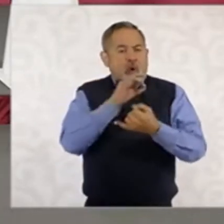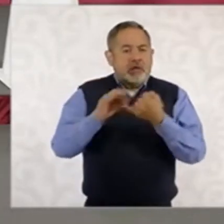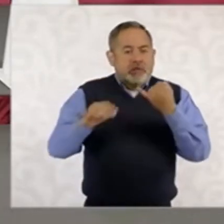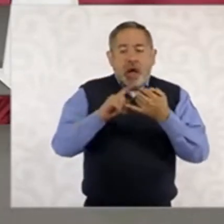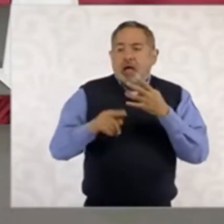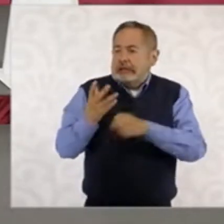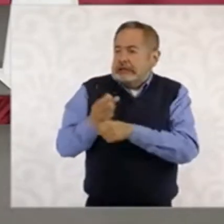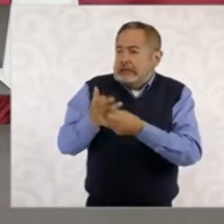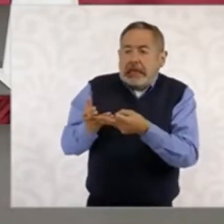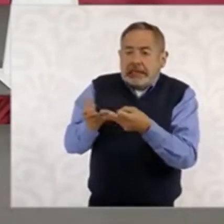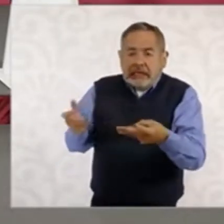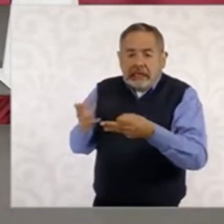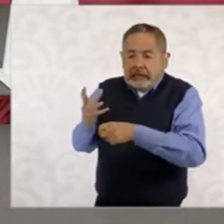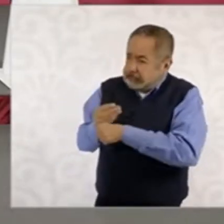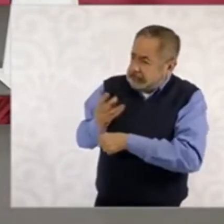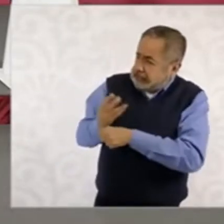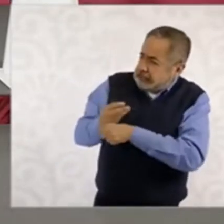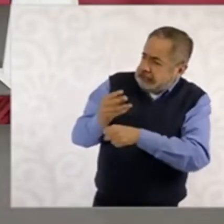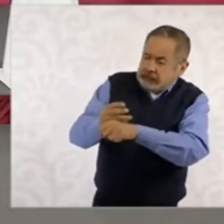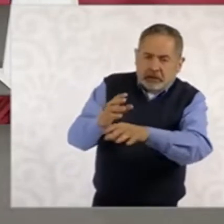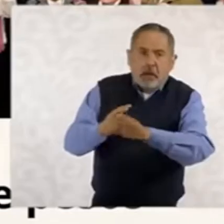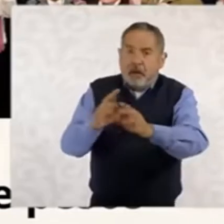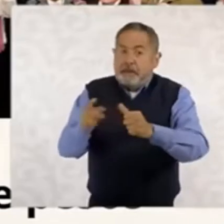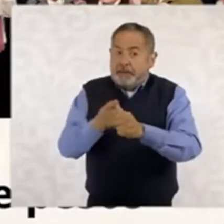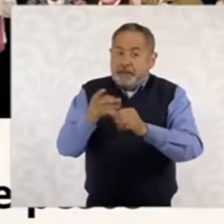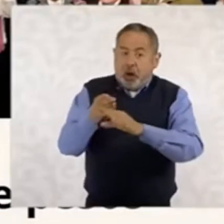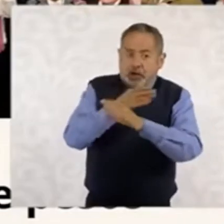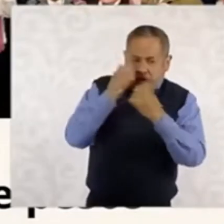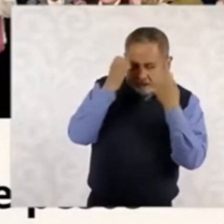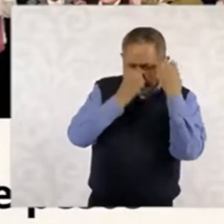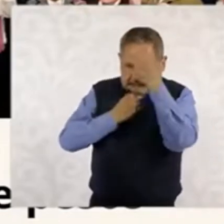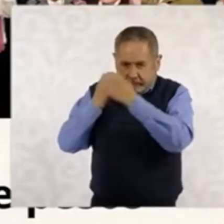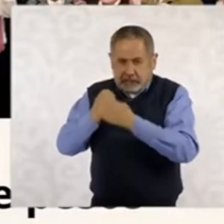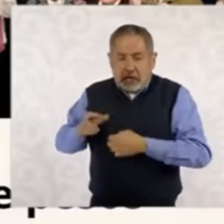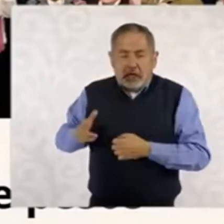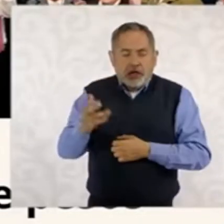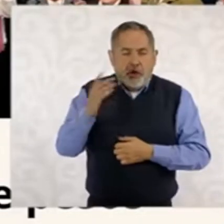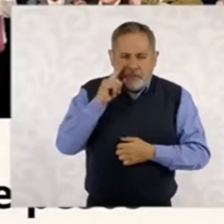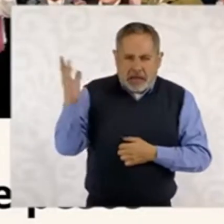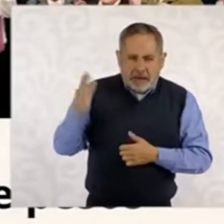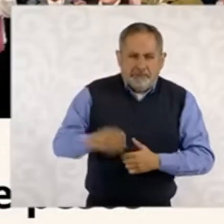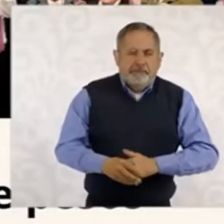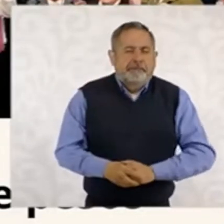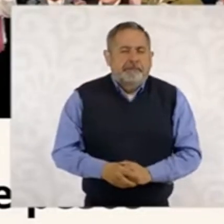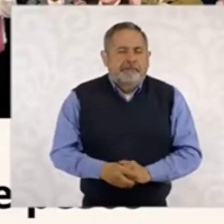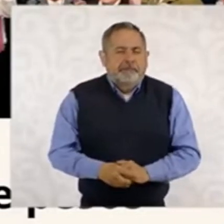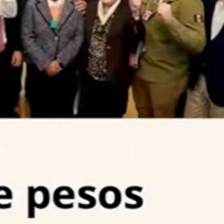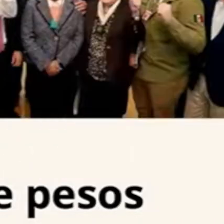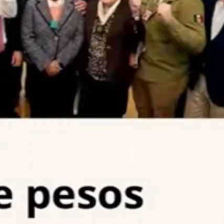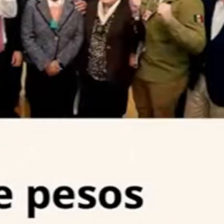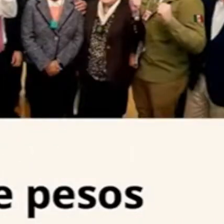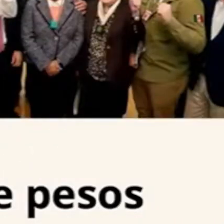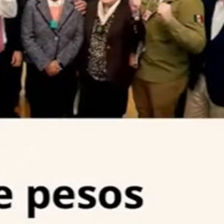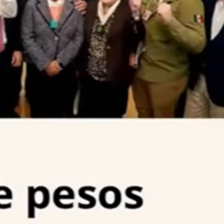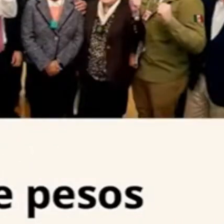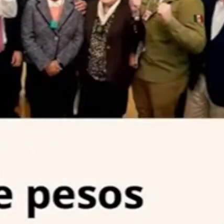de suelos. Primero, hacer este diagnóstico de toda la ribera del río para ver cuáles son los sitios contaminados y remediar los